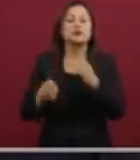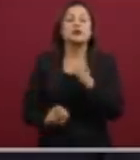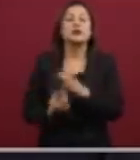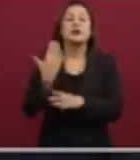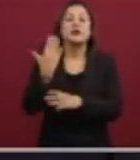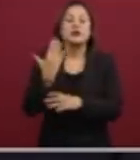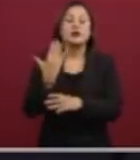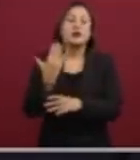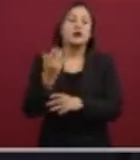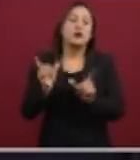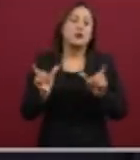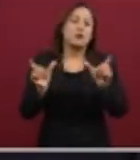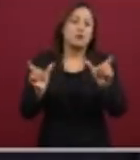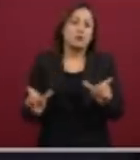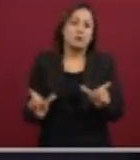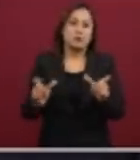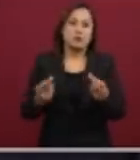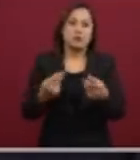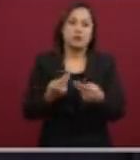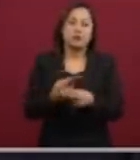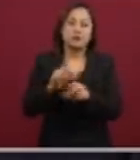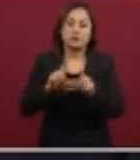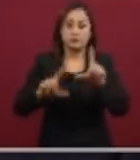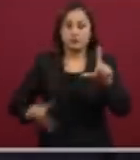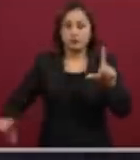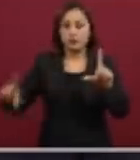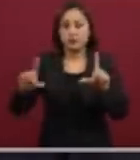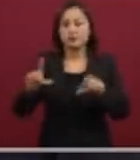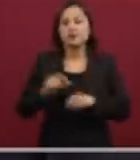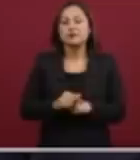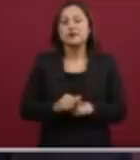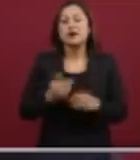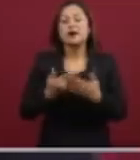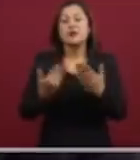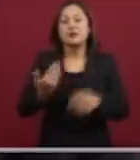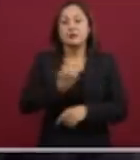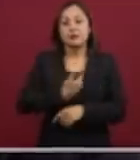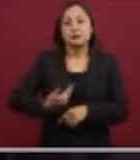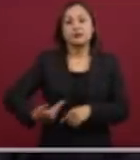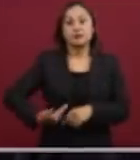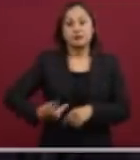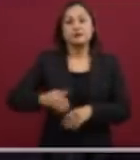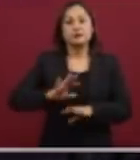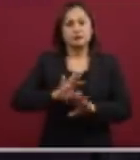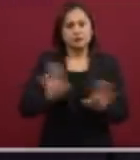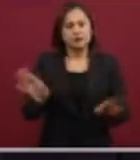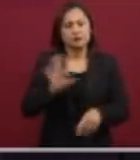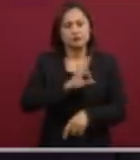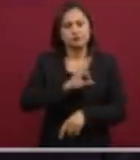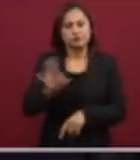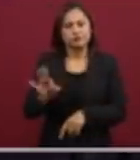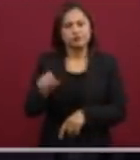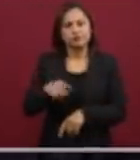el presidente va a disponer de